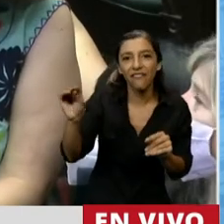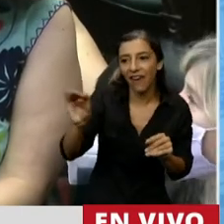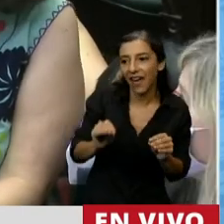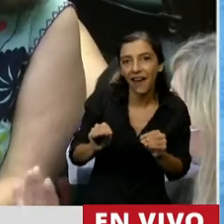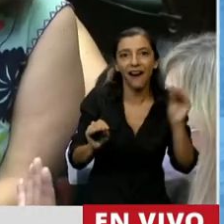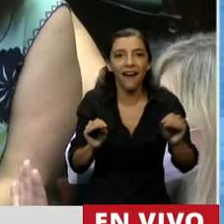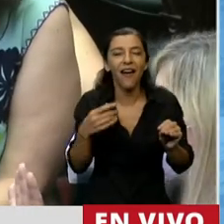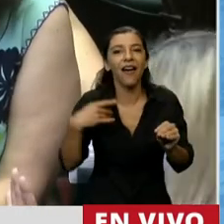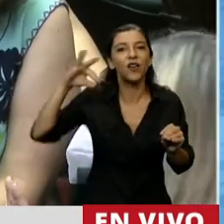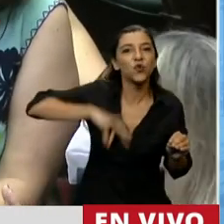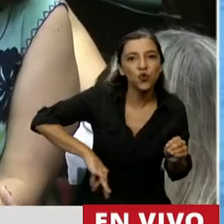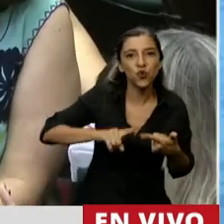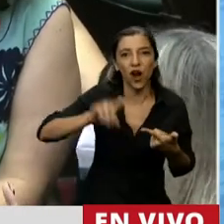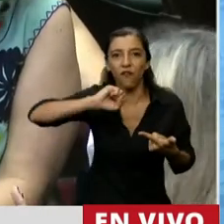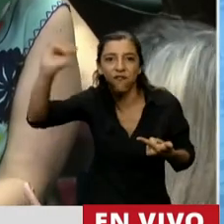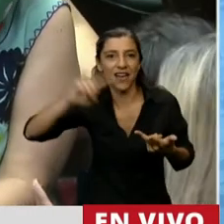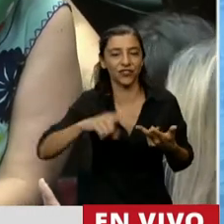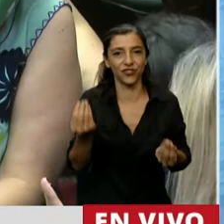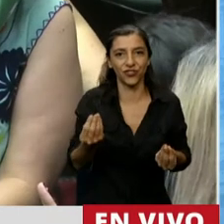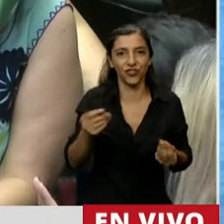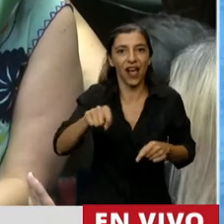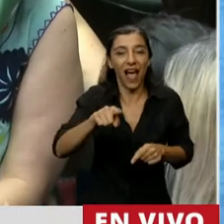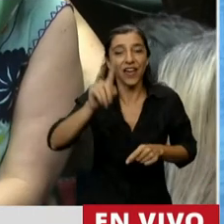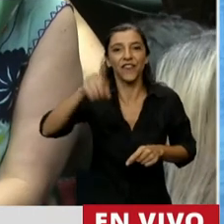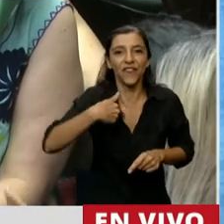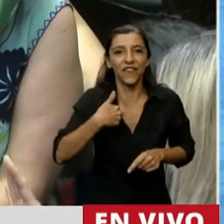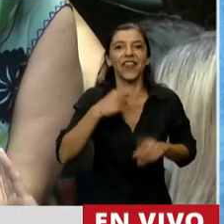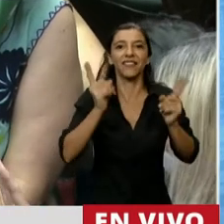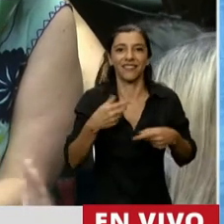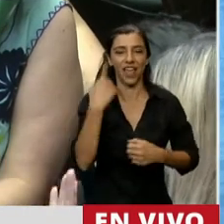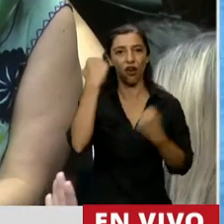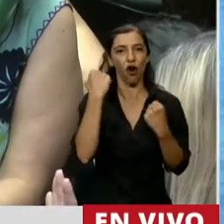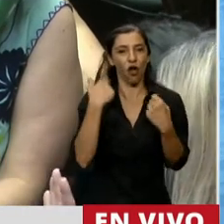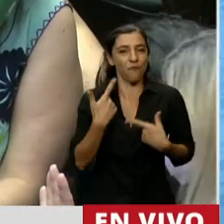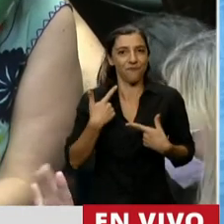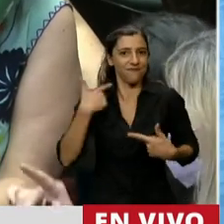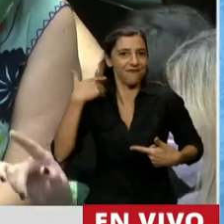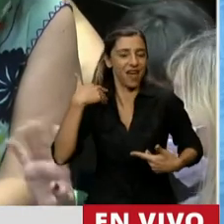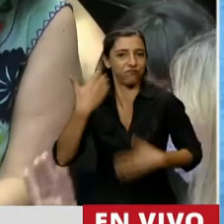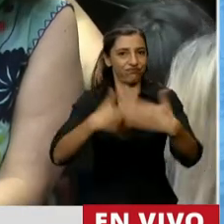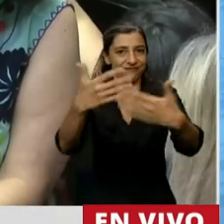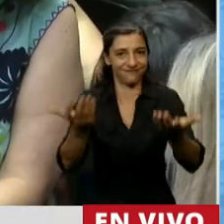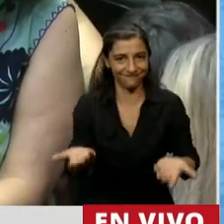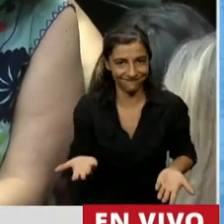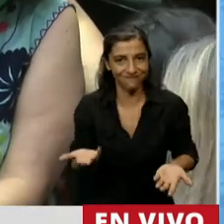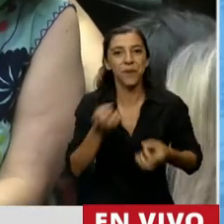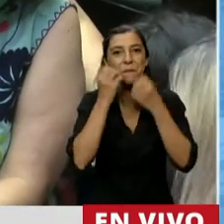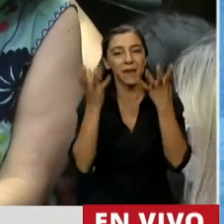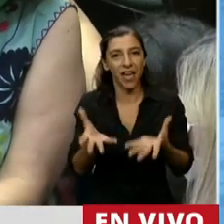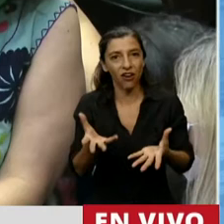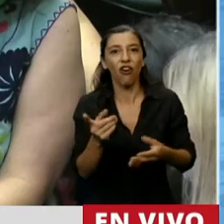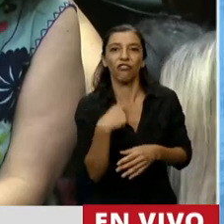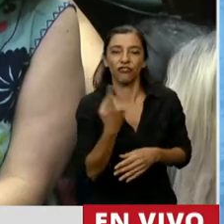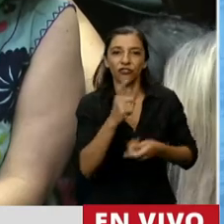crecer como consecuencia del aumento de la actividad económica y también como consecuencia seguramente de la reforma impositiva que